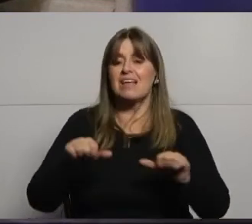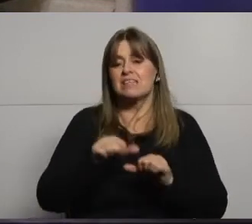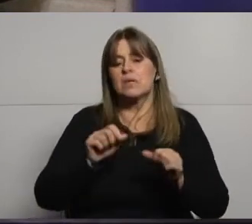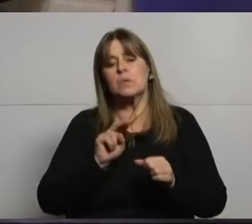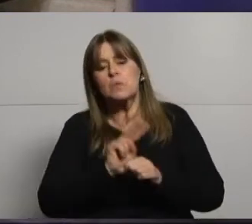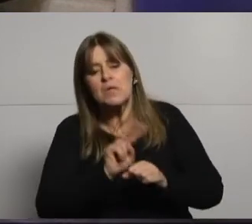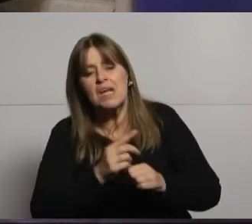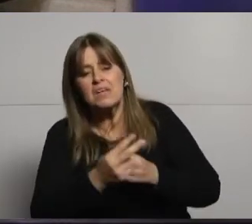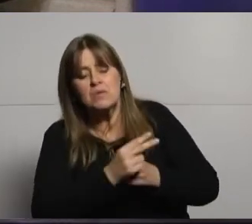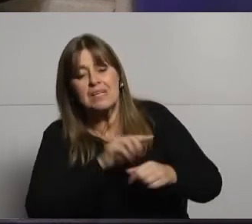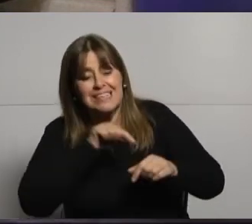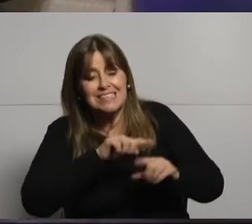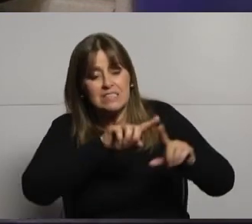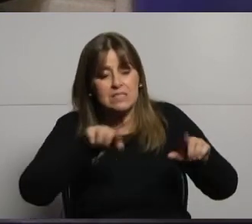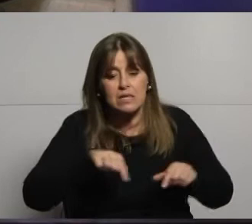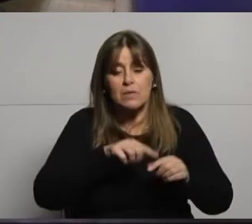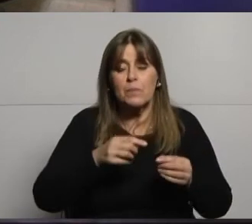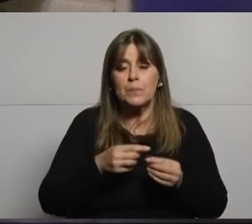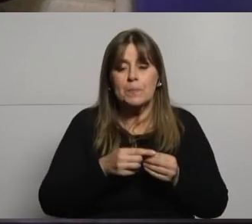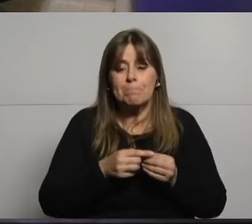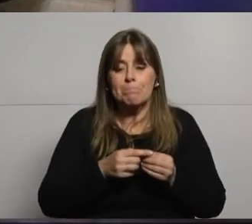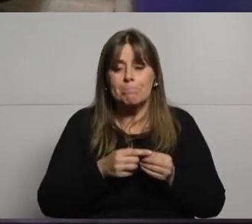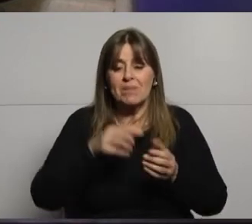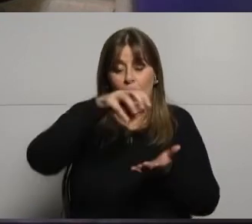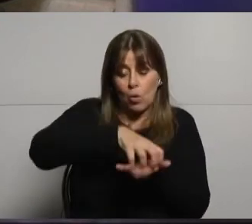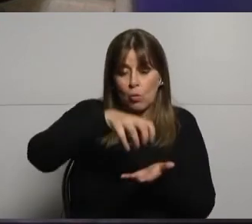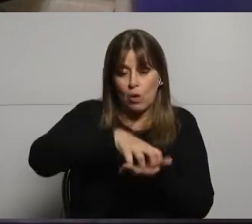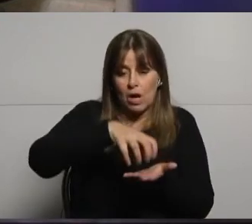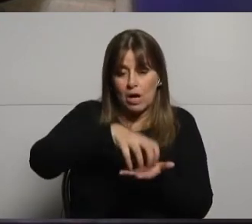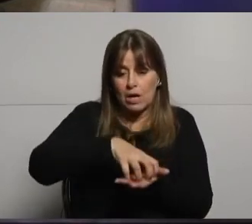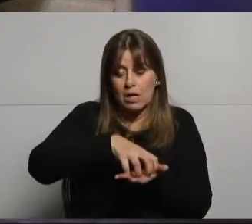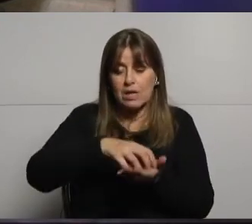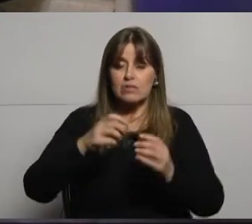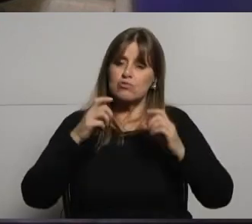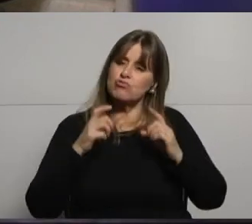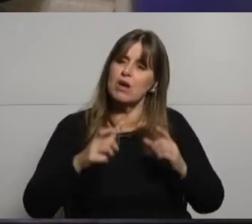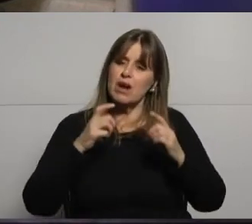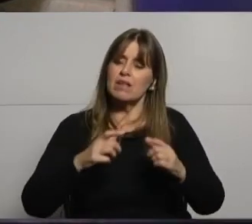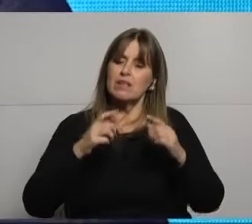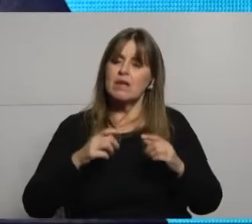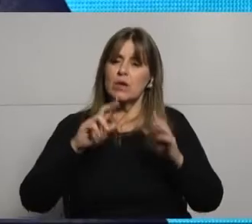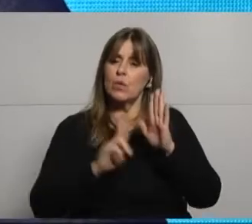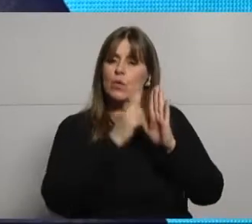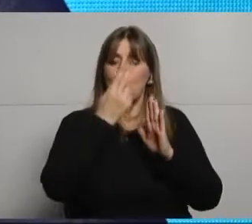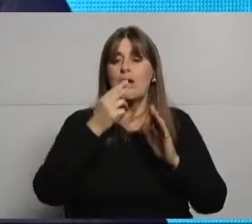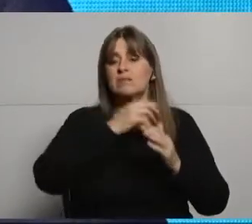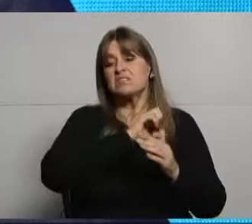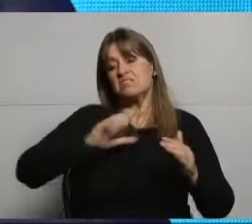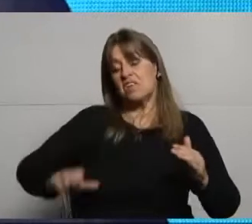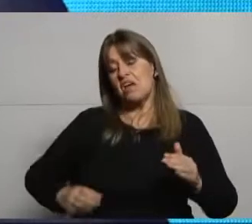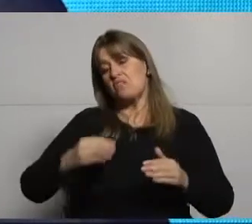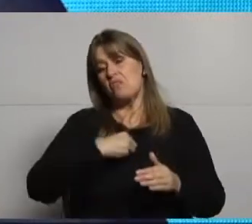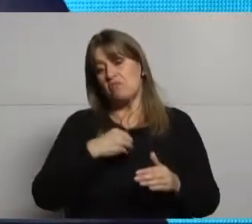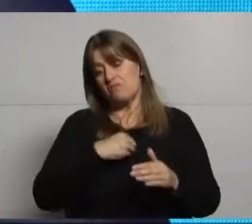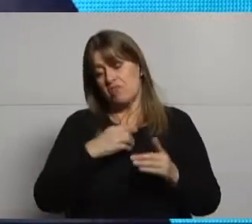¿no? Digamos, aquí, en este lugar, tenemos como la suerte en Uruguay de tener un Estado en el cual la gente confía.